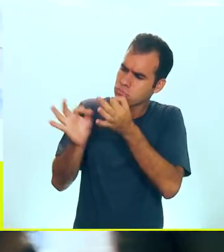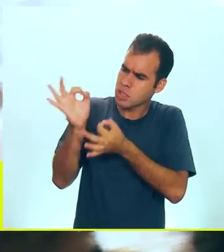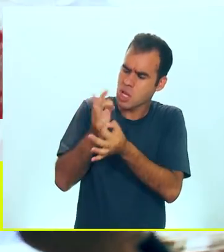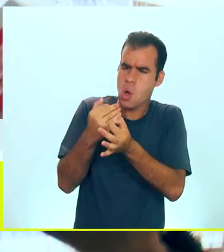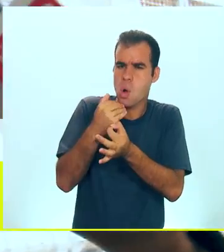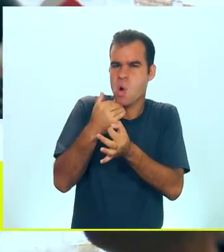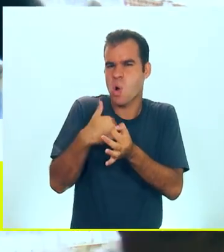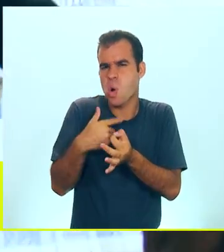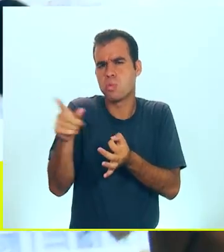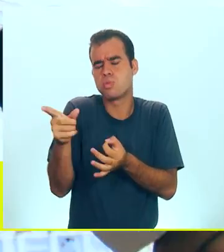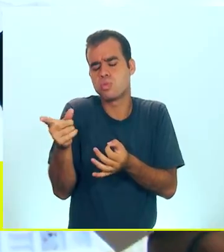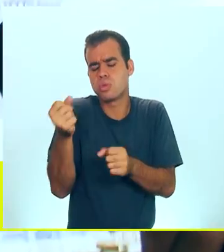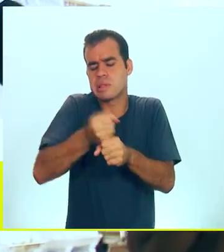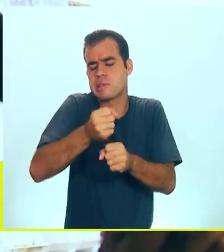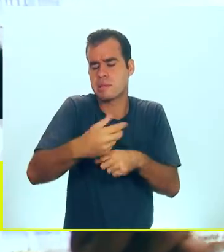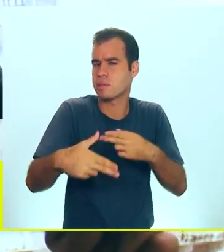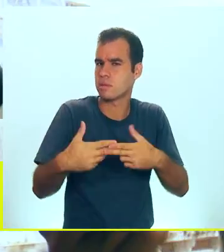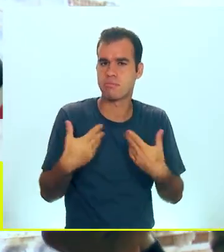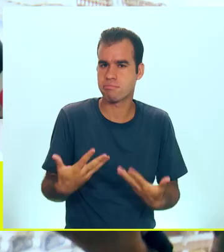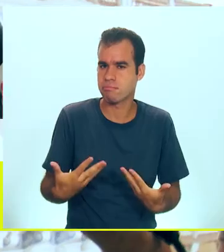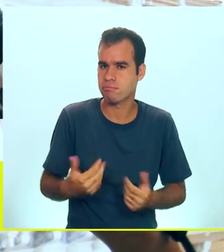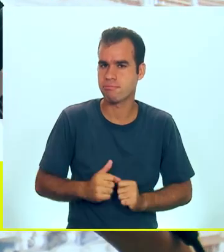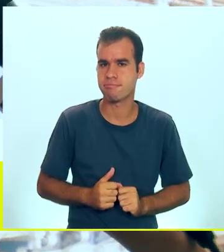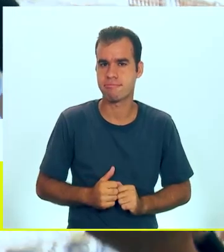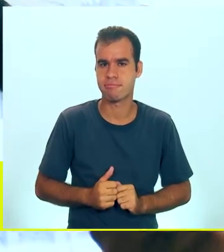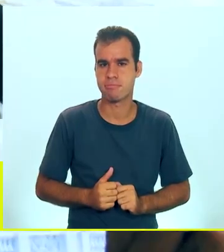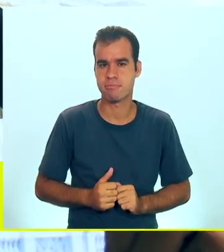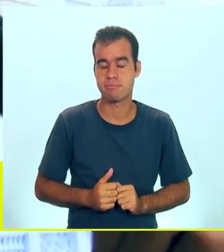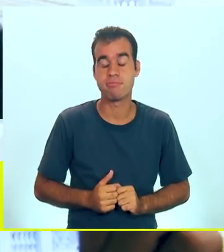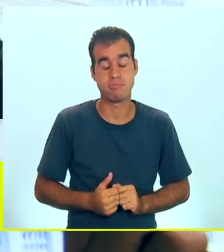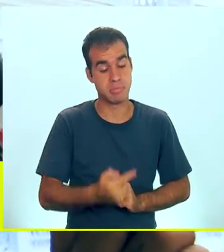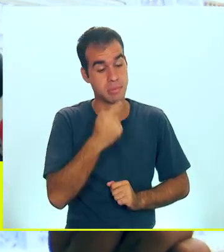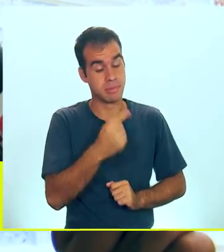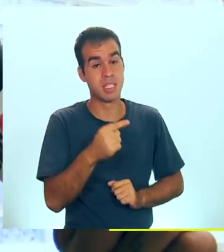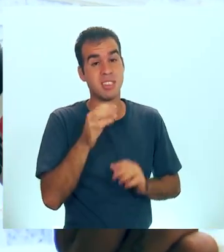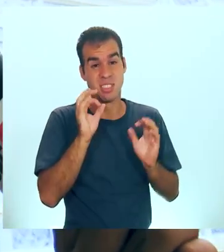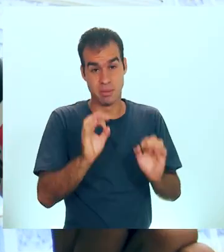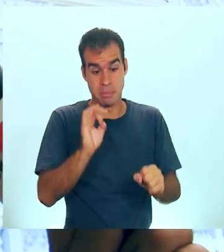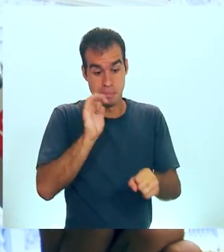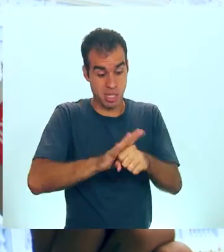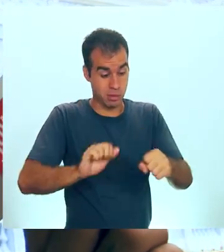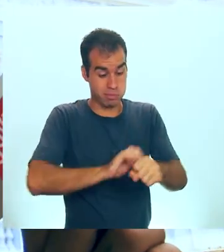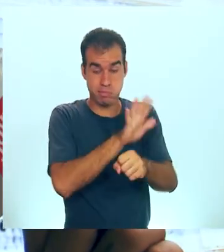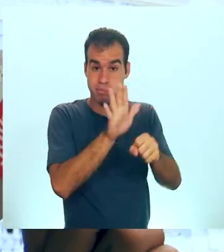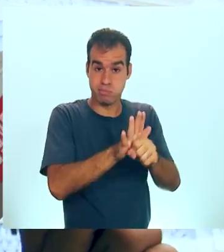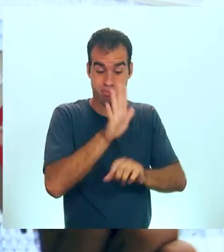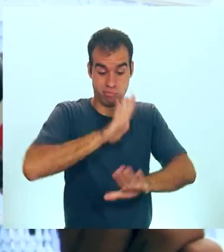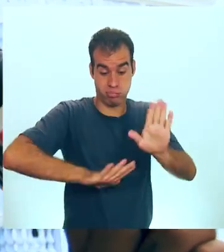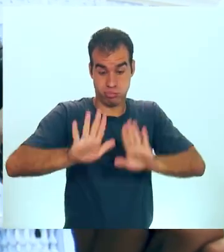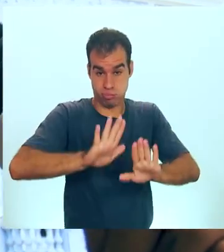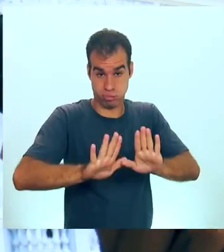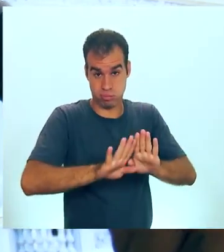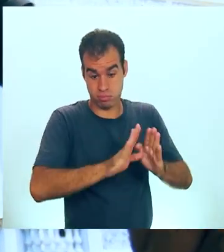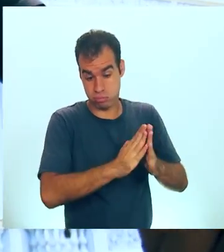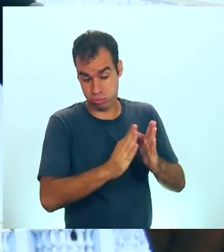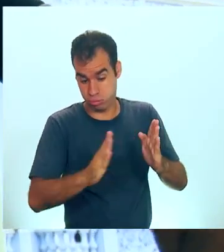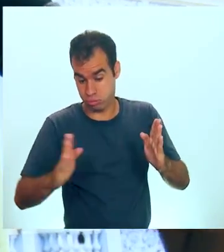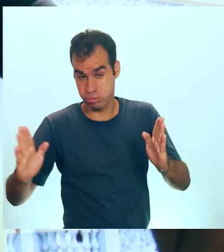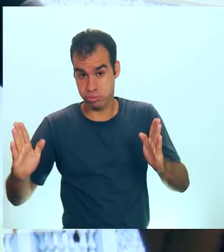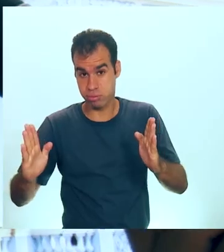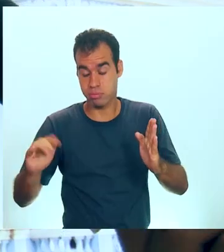A ver, fue constituido a raíz de todo el enfrentamiento a la COVID-19, un contingente acá en la